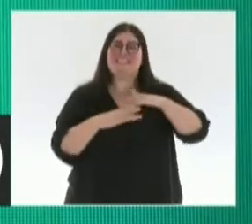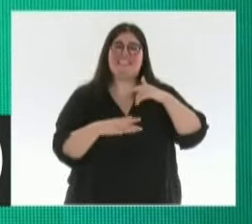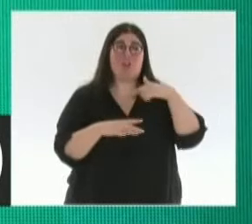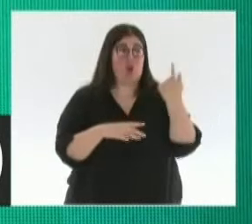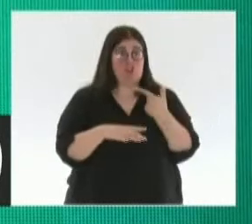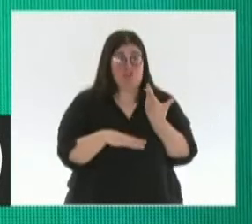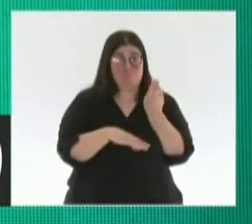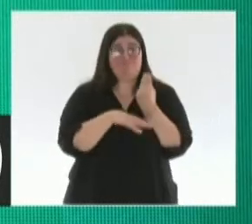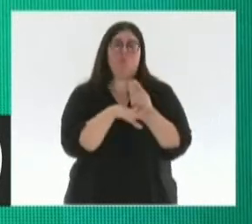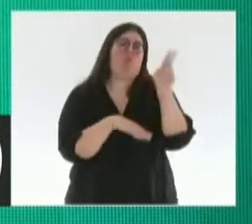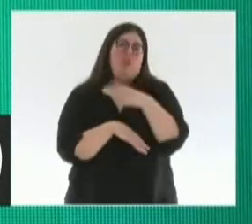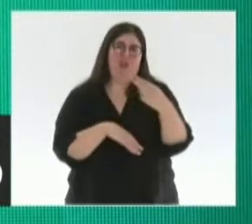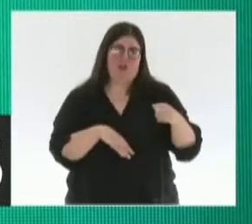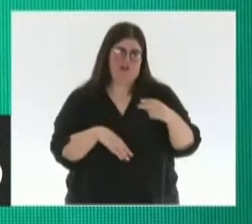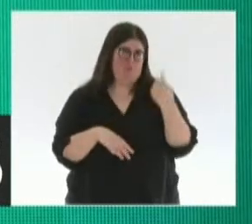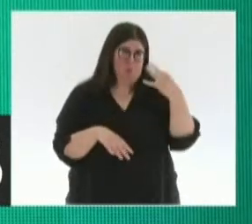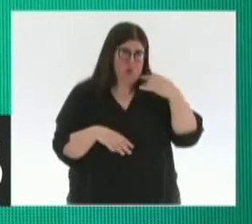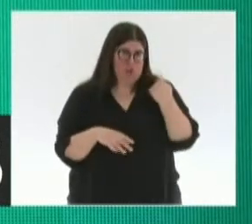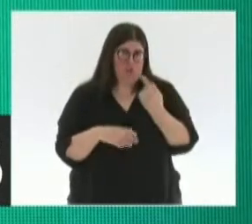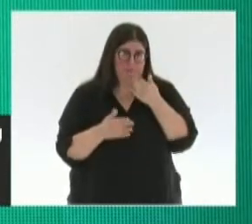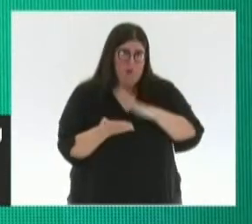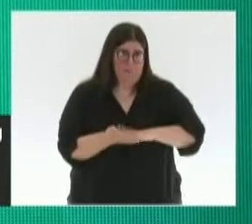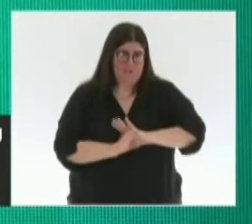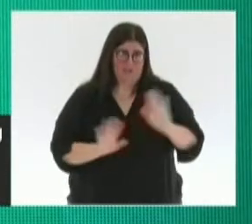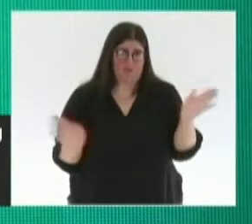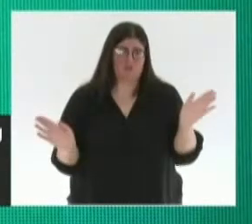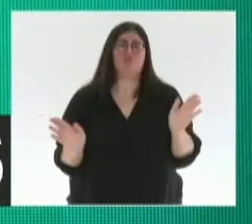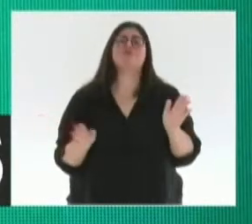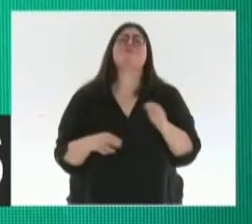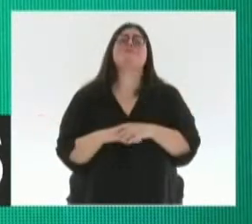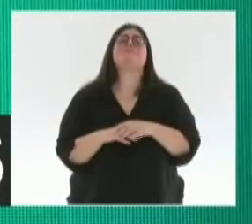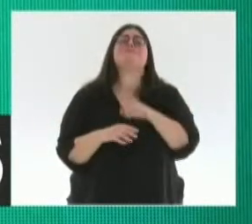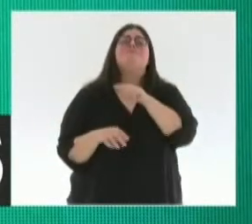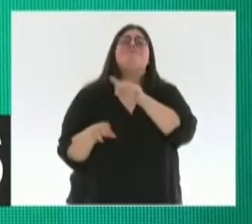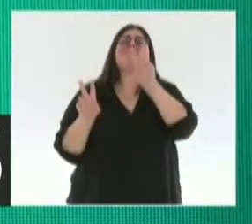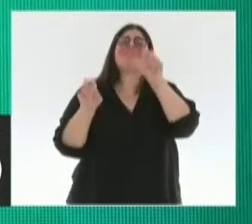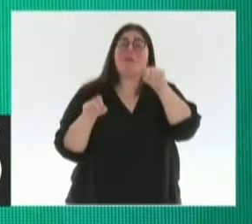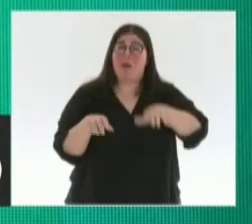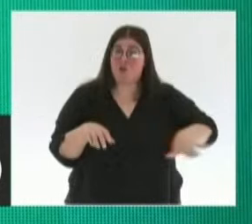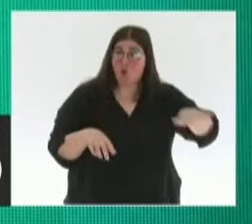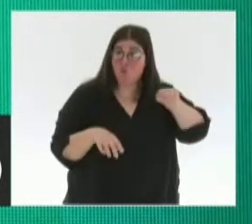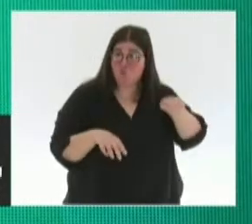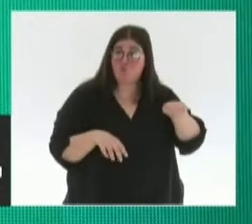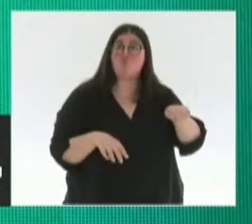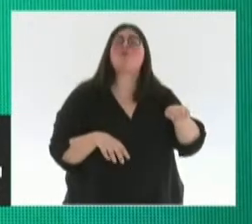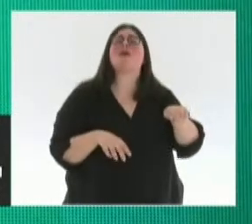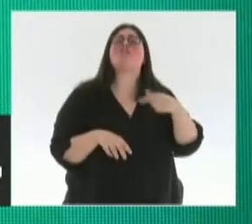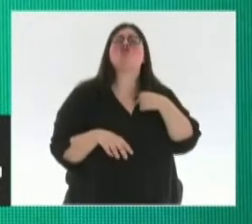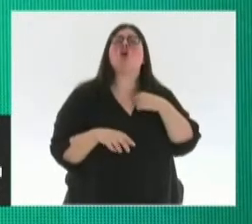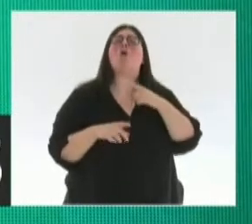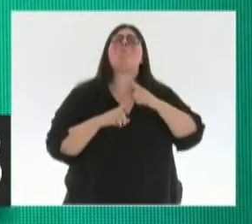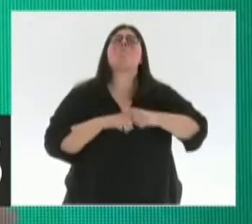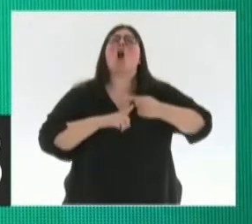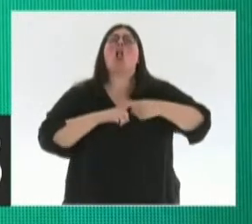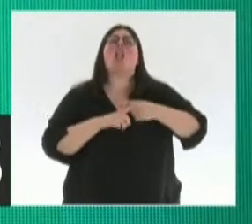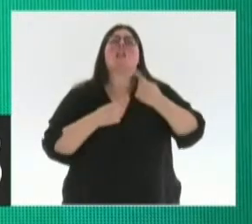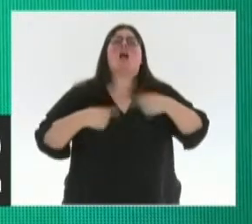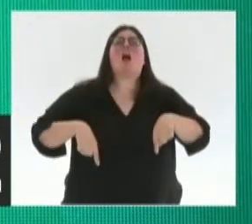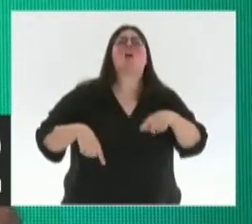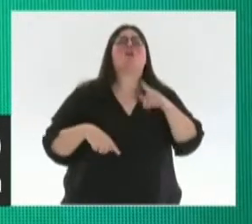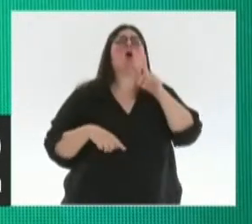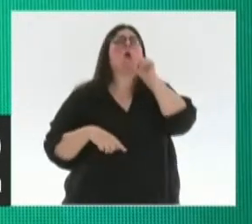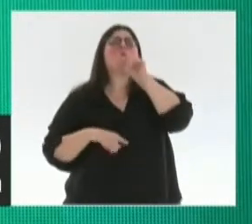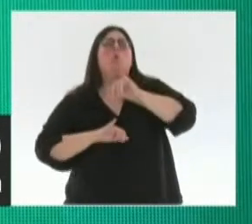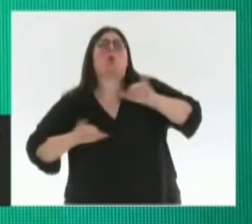de gobierno y además con respecto puntualmente a la comuna yo no hago política ni en Twitter